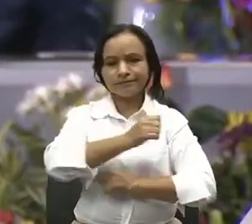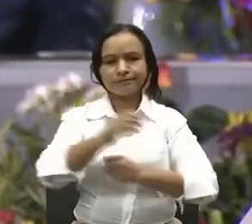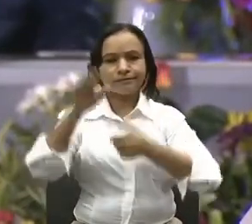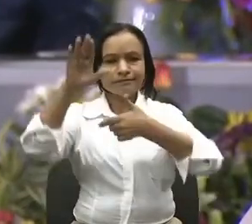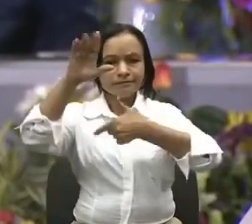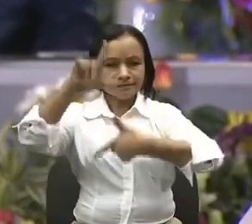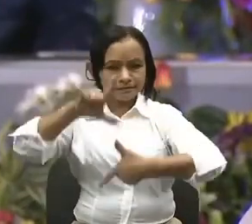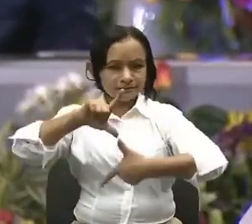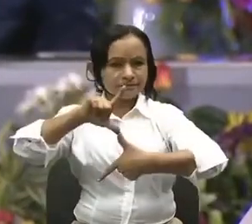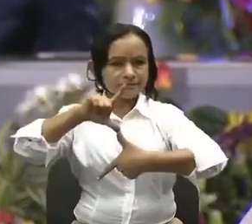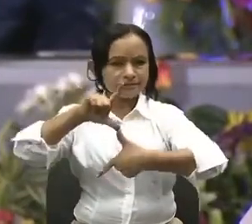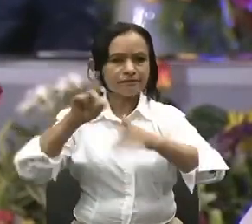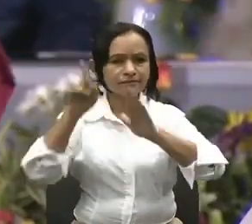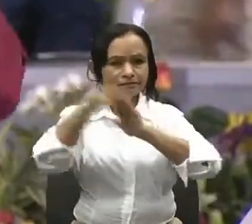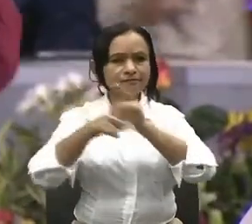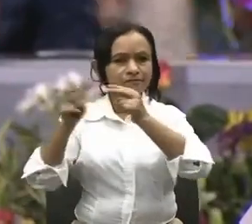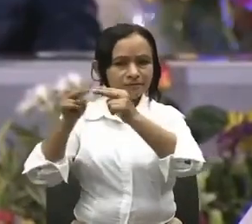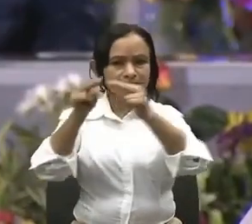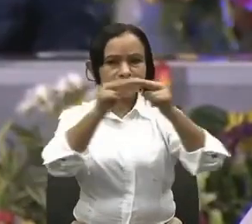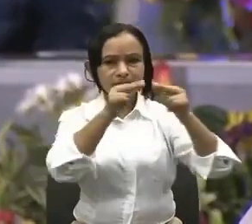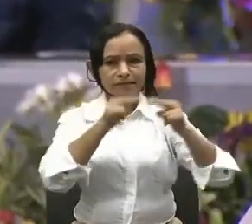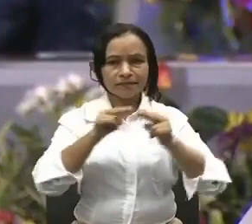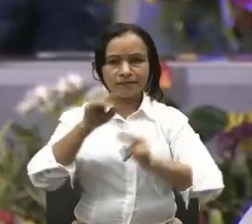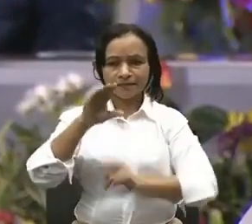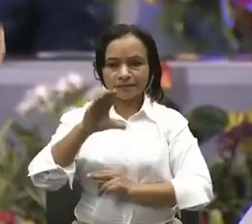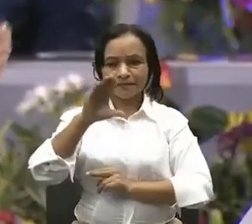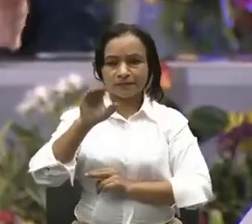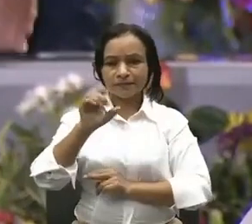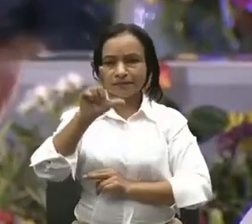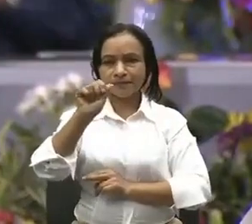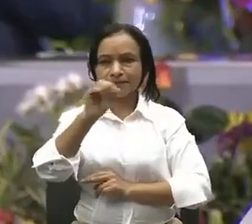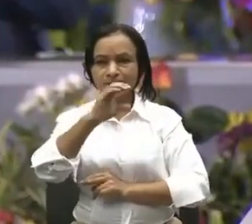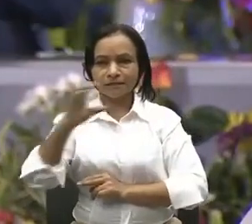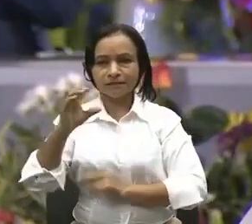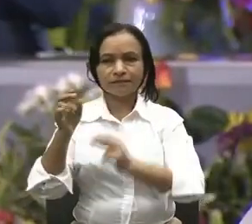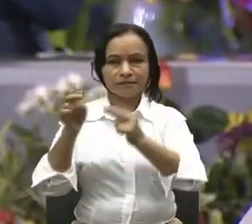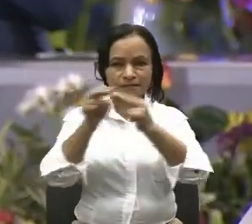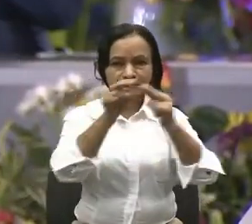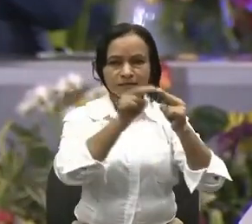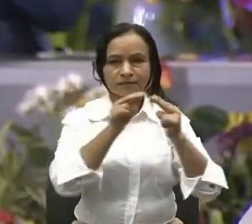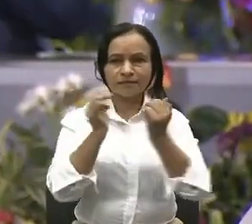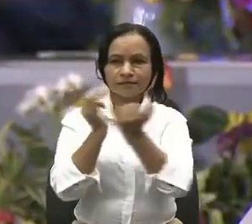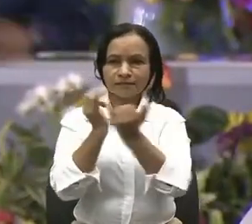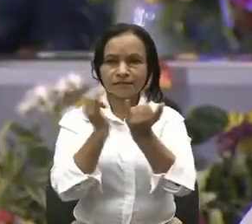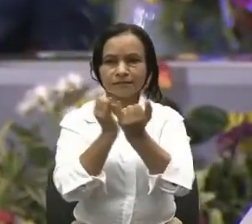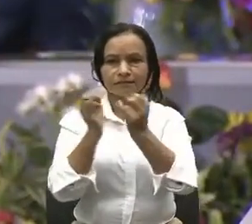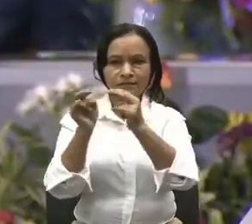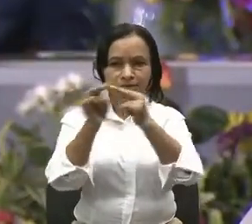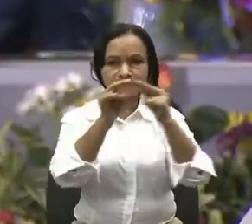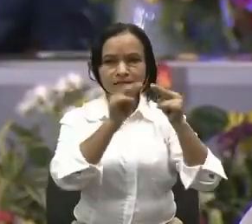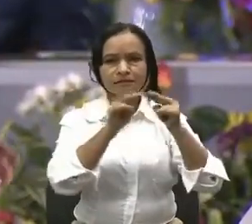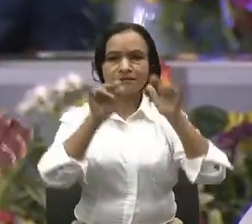América Latina. Ya con la CELAC está conectada también, está conectada